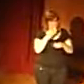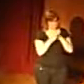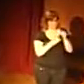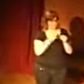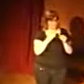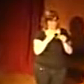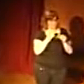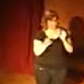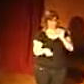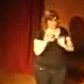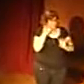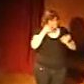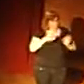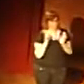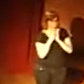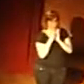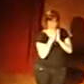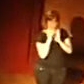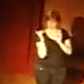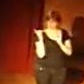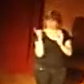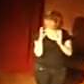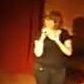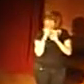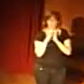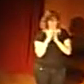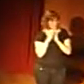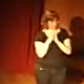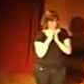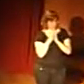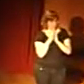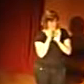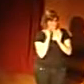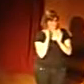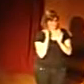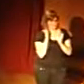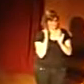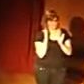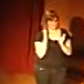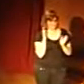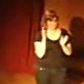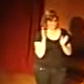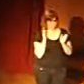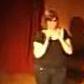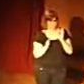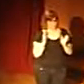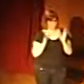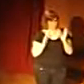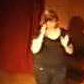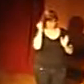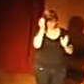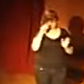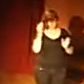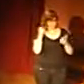una arquitectura esto es cuenca eh cuenca en época en época de alvar fa de de minaya no eh absolutamente